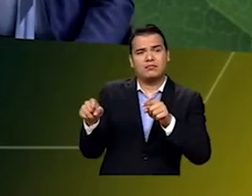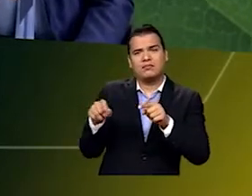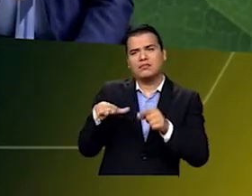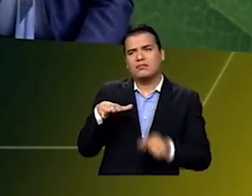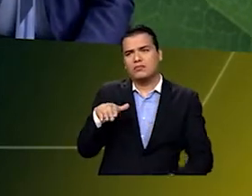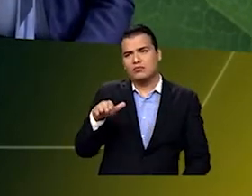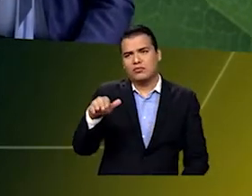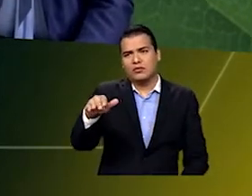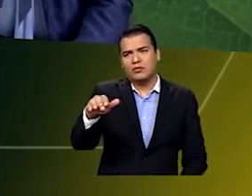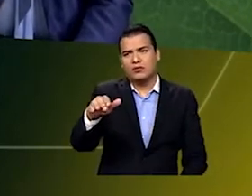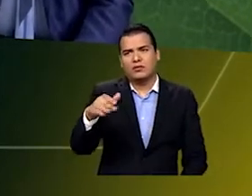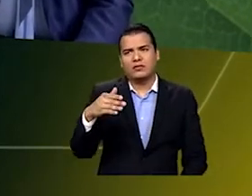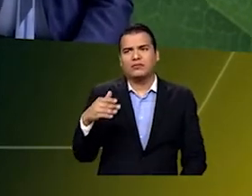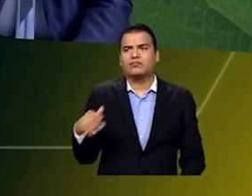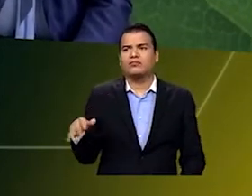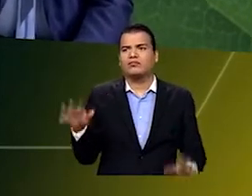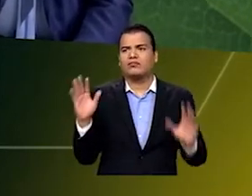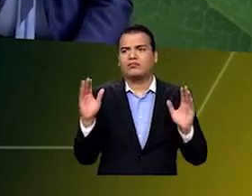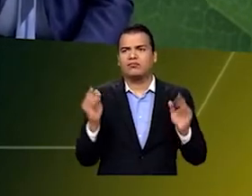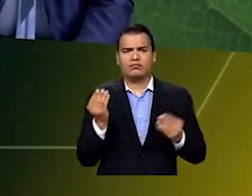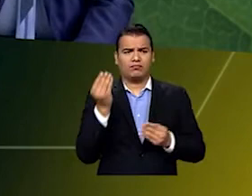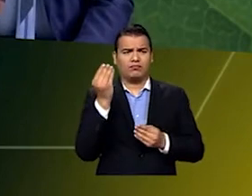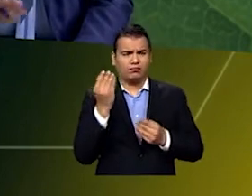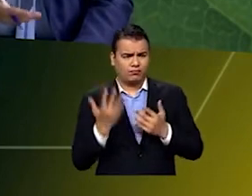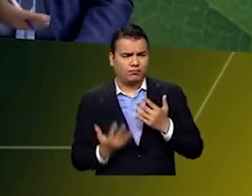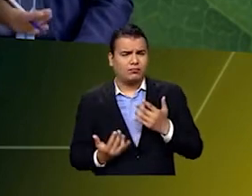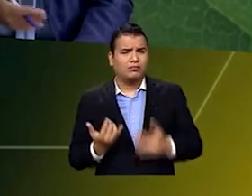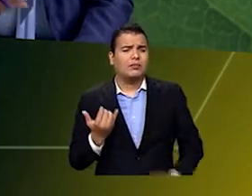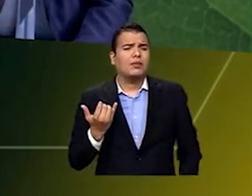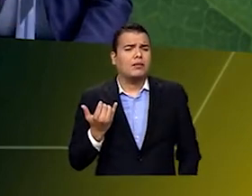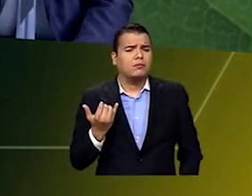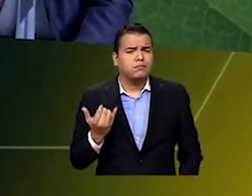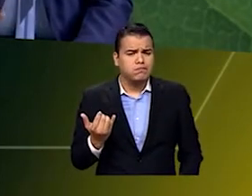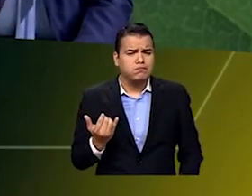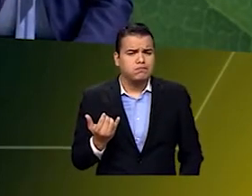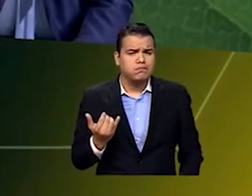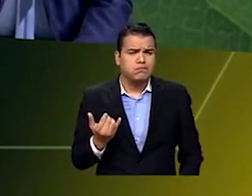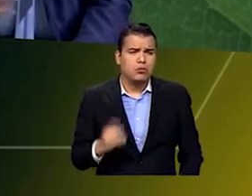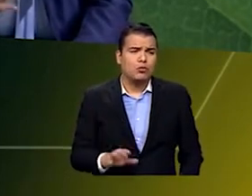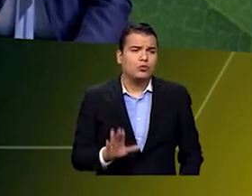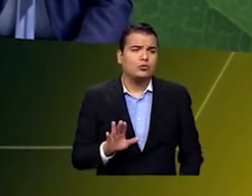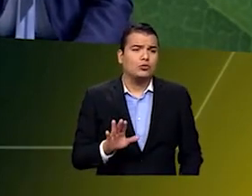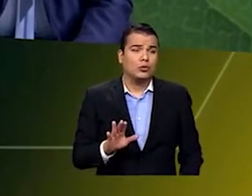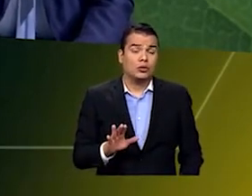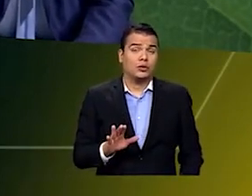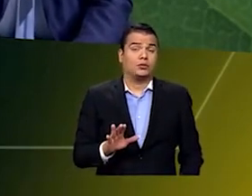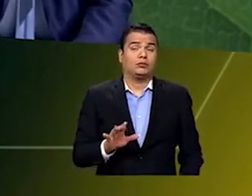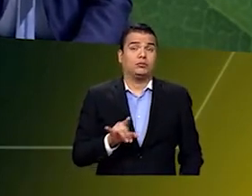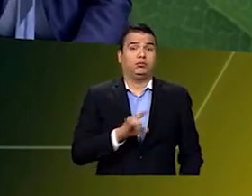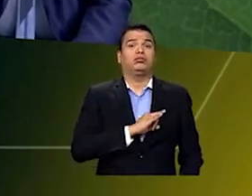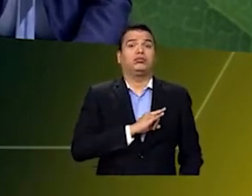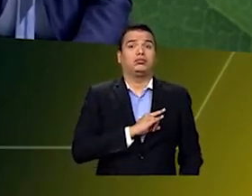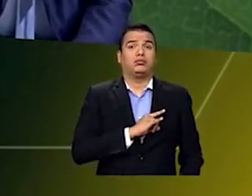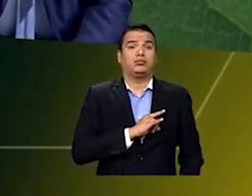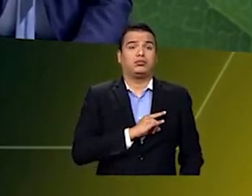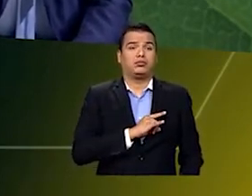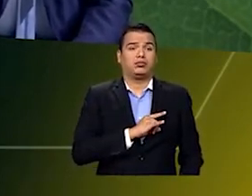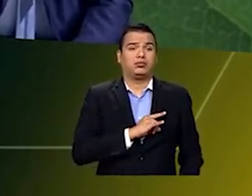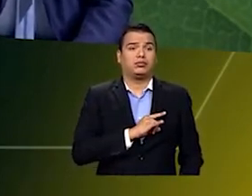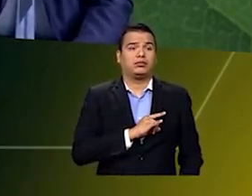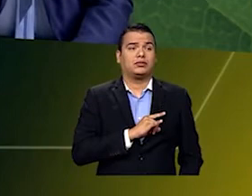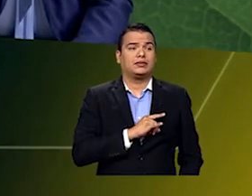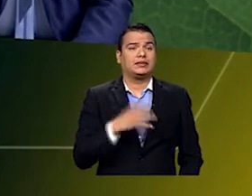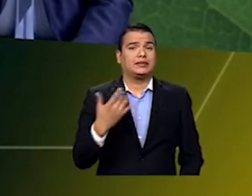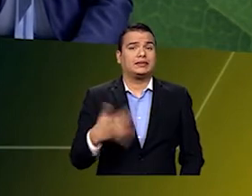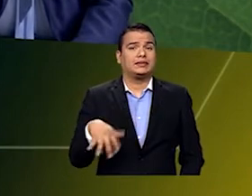manglares, guandales, bueno, en fin, cantidad de elementos que realmente lo hacen decir a